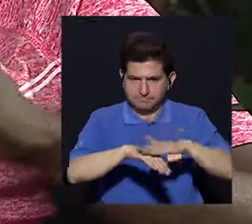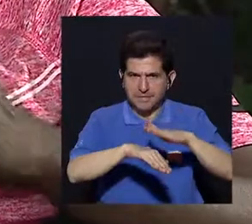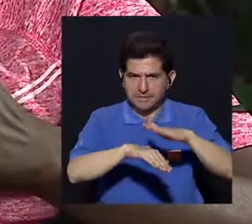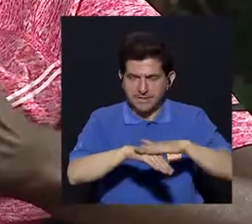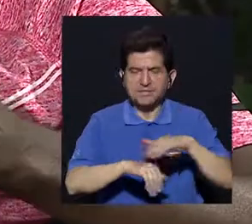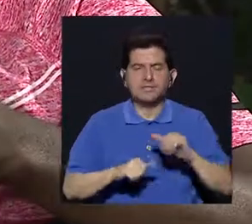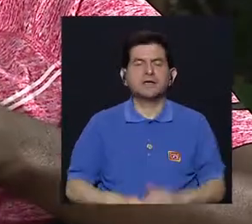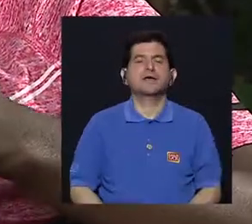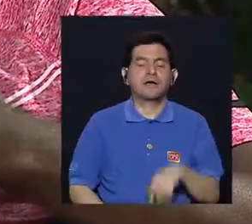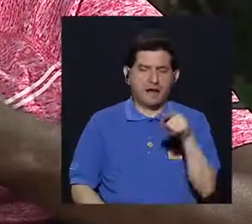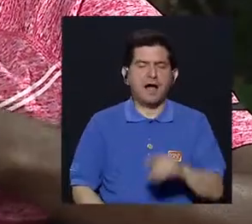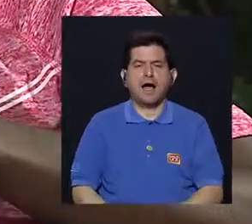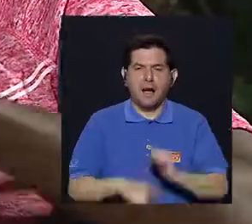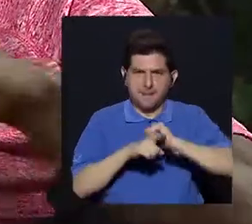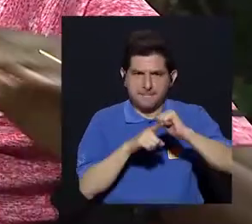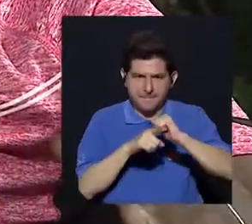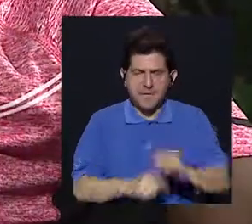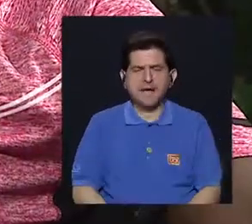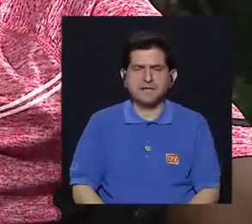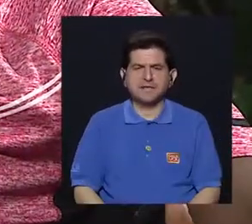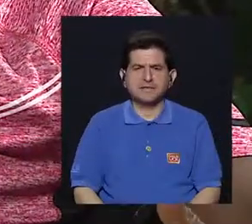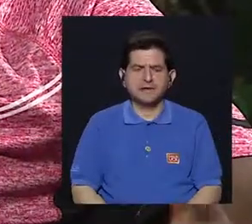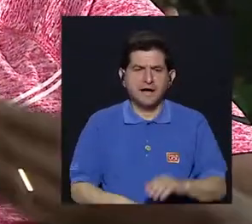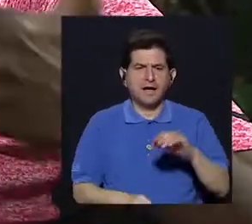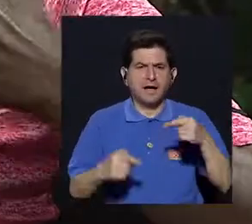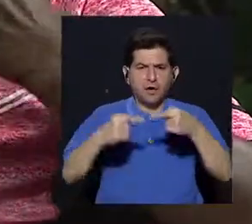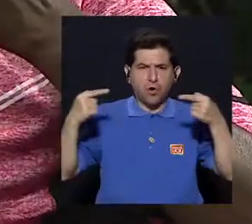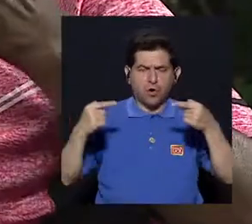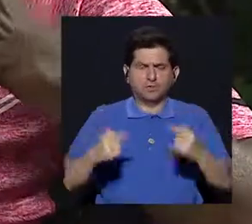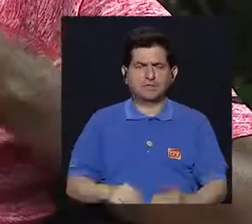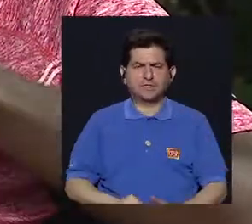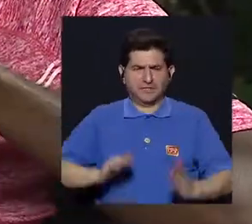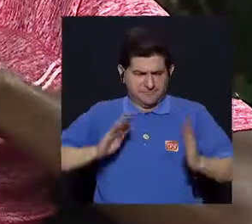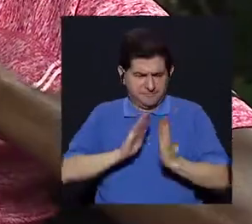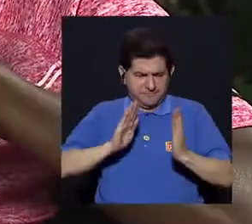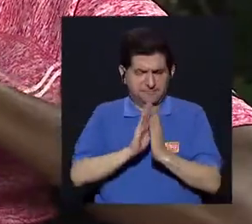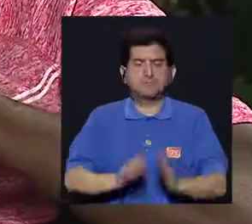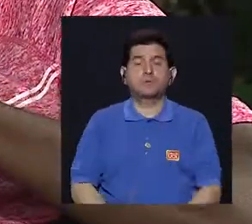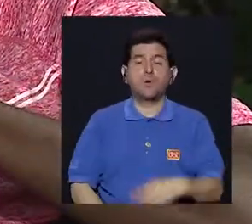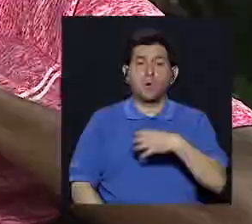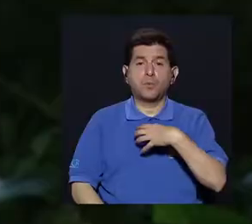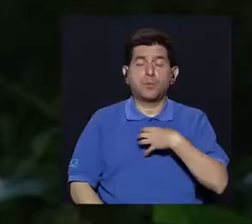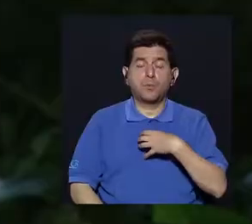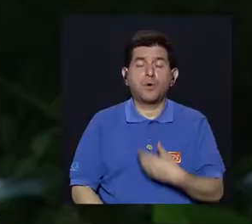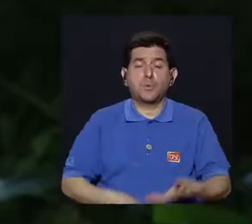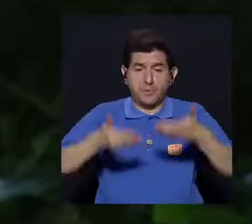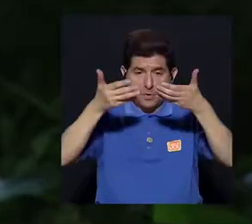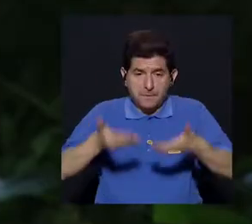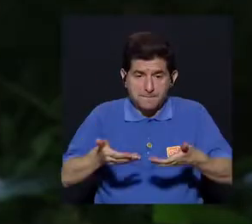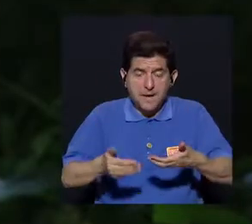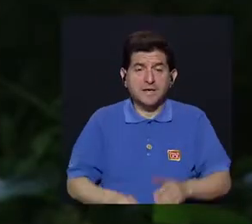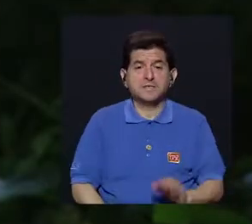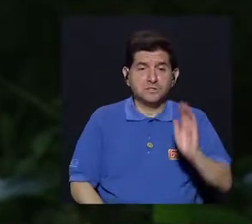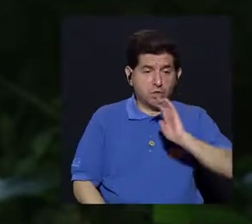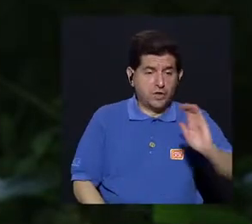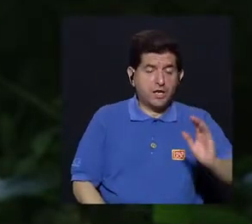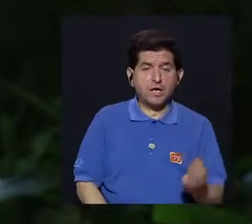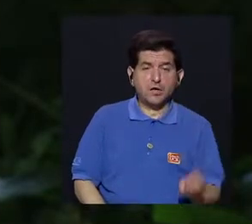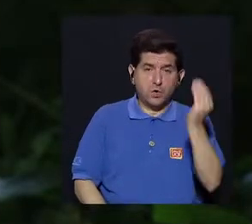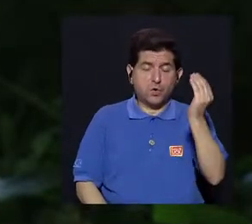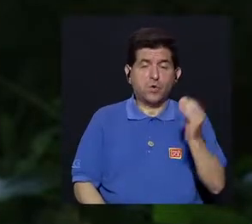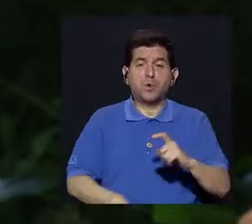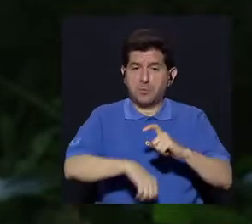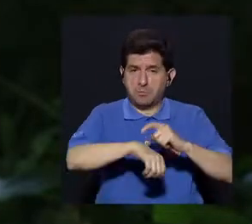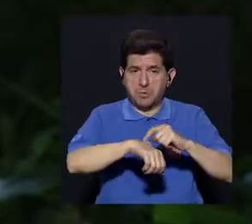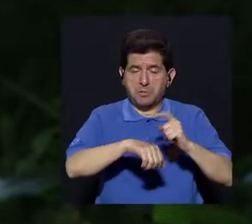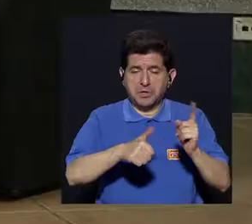sistema de entrenamiento contra resistencia. En edades anteriores podemos usar el propio peso del niño, del joven. Entonces yo creo que va a